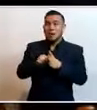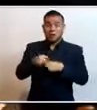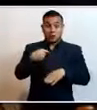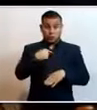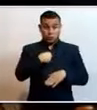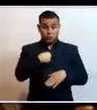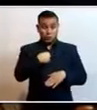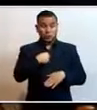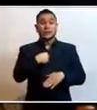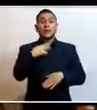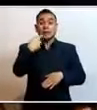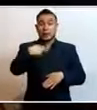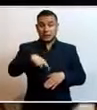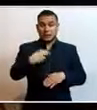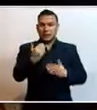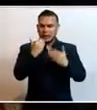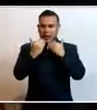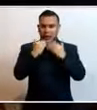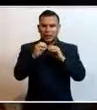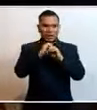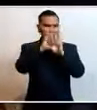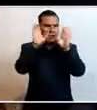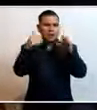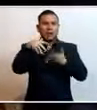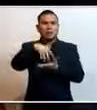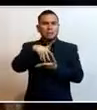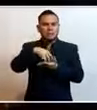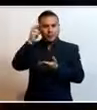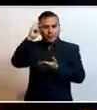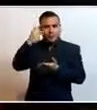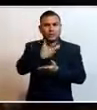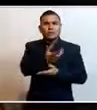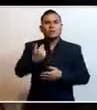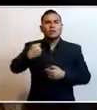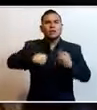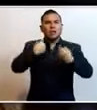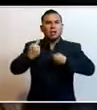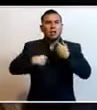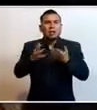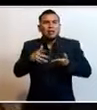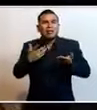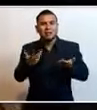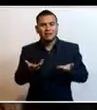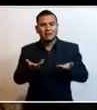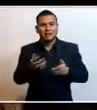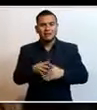repente uno es el que da discursos de odio. No es odio, es la verdad.